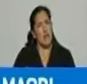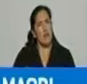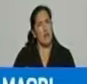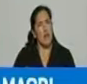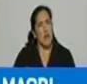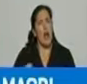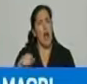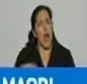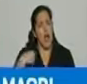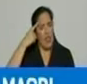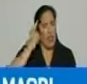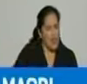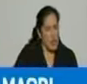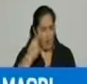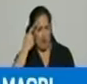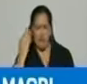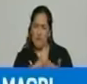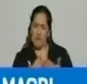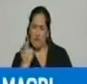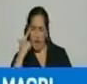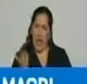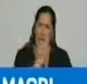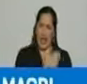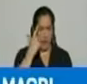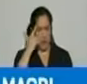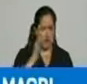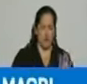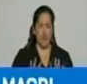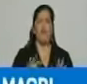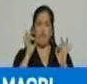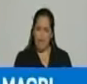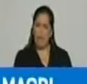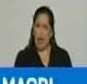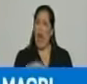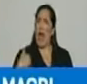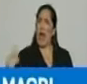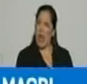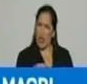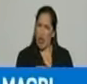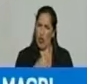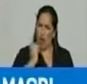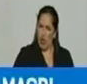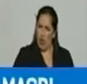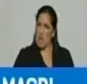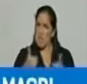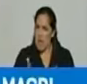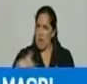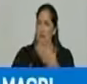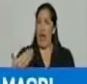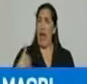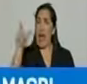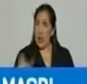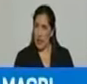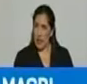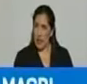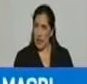va a servir para que los argentinos tengan una herramienta más que les permita salir adelante. Y tengo dos ejes